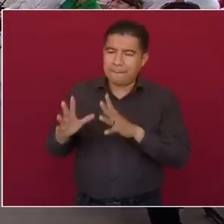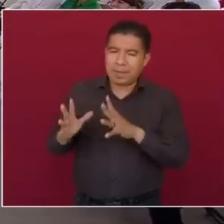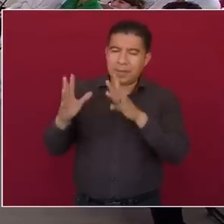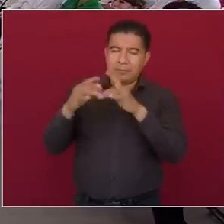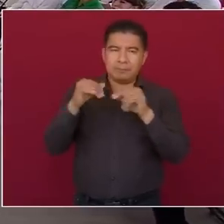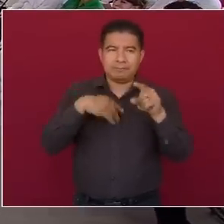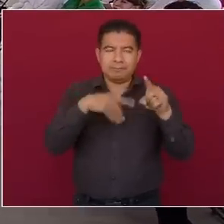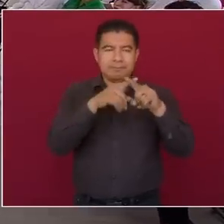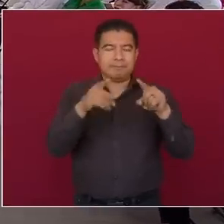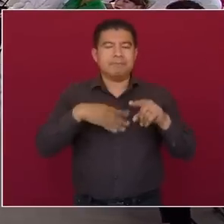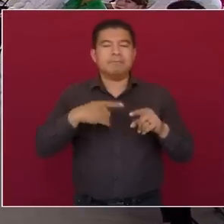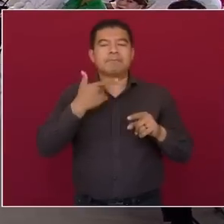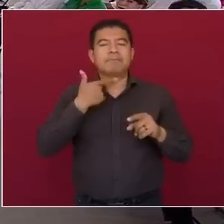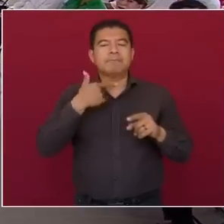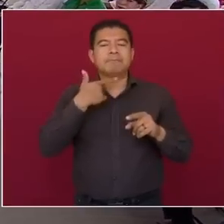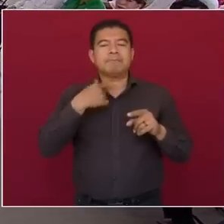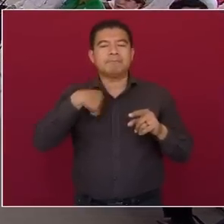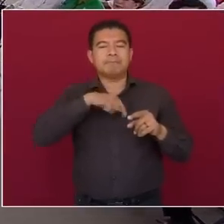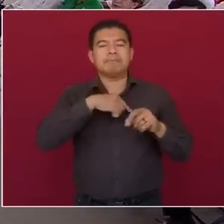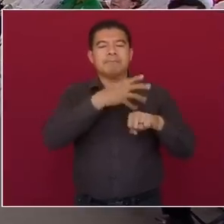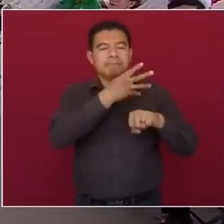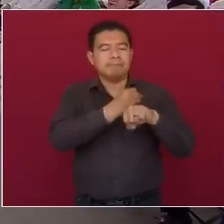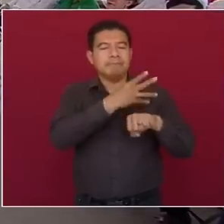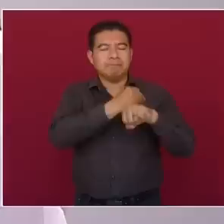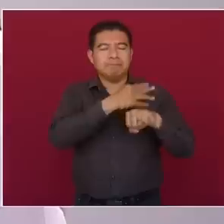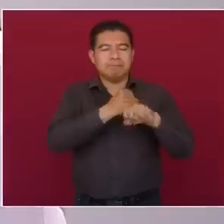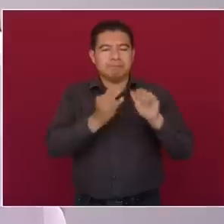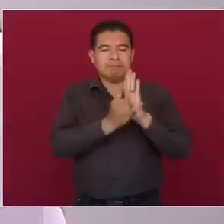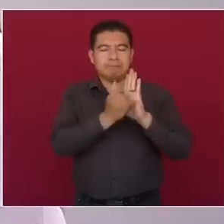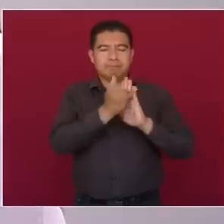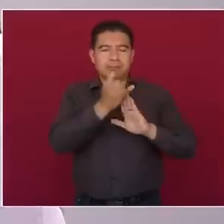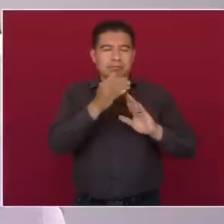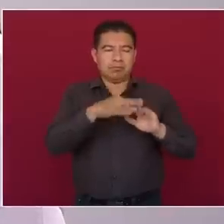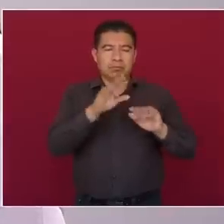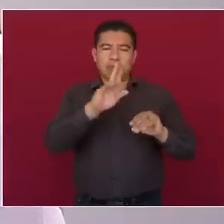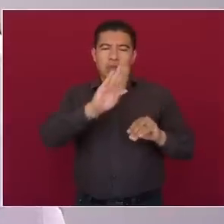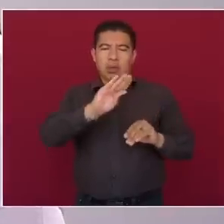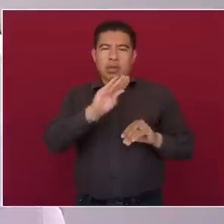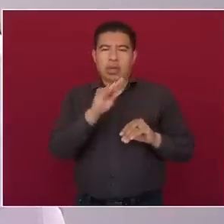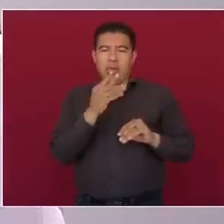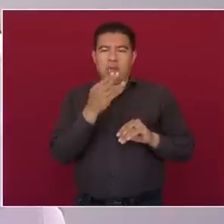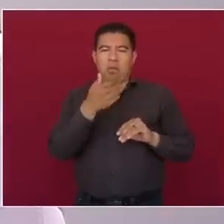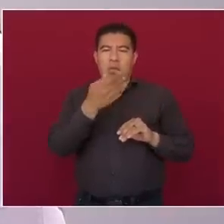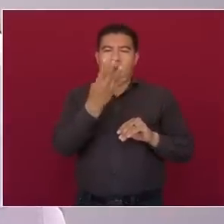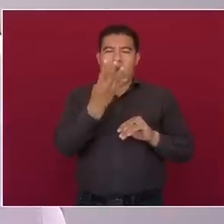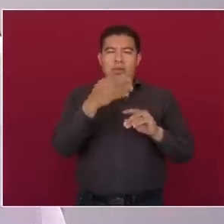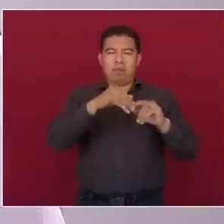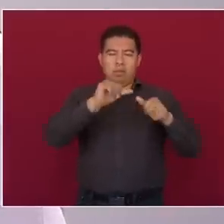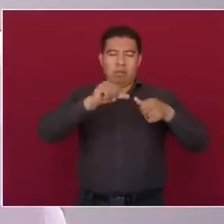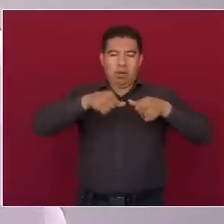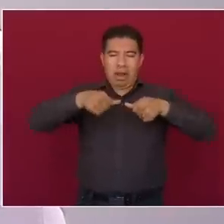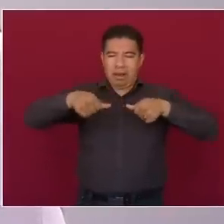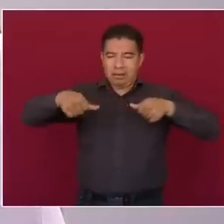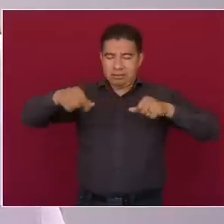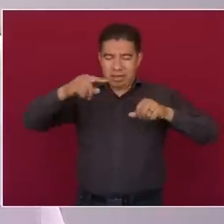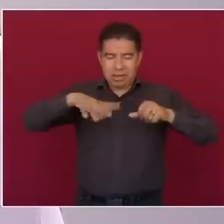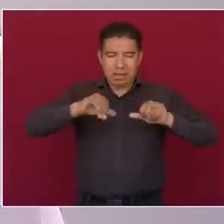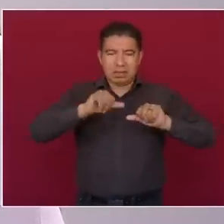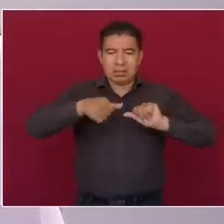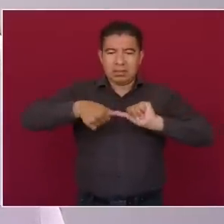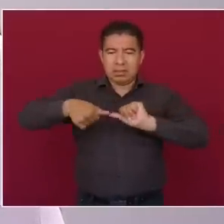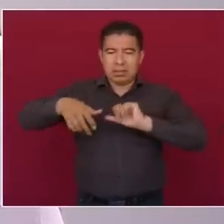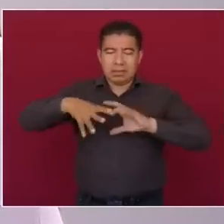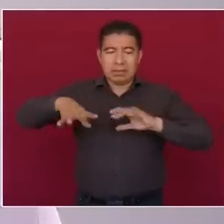un gasoducto de 24 pulgadas de diámetro y 65 kilómetros de longitud que viene desde